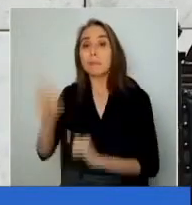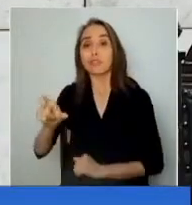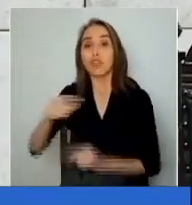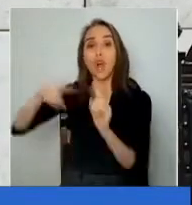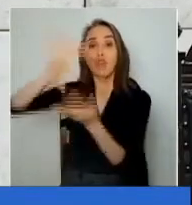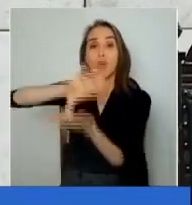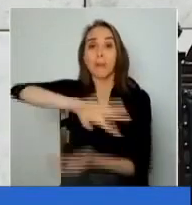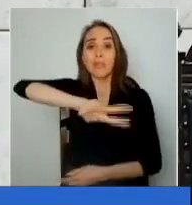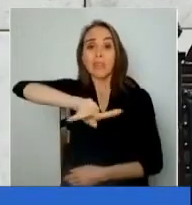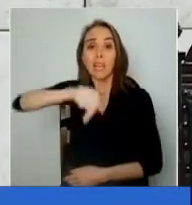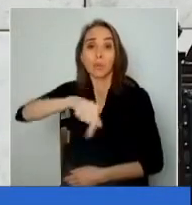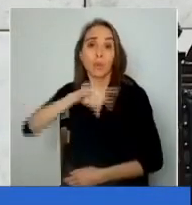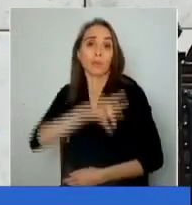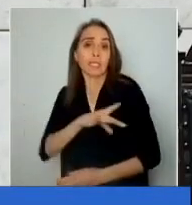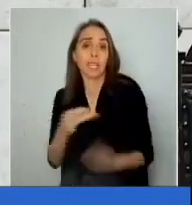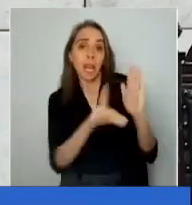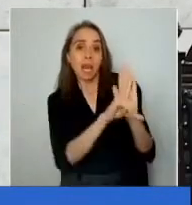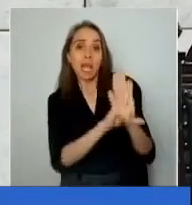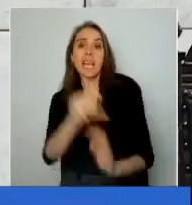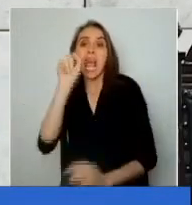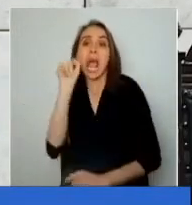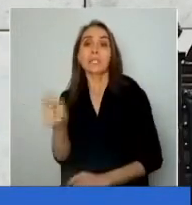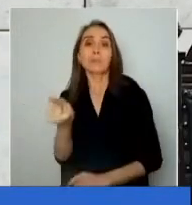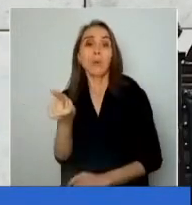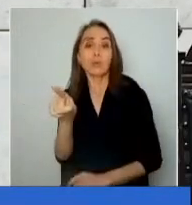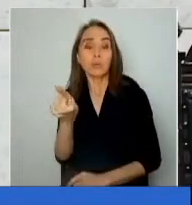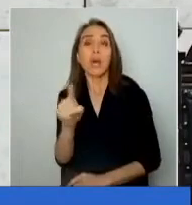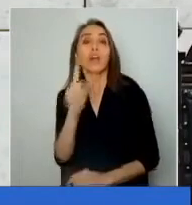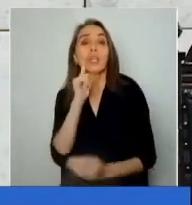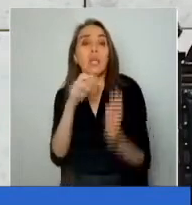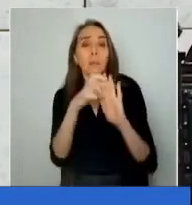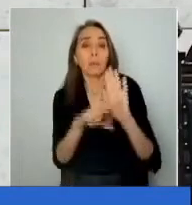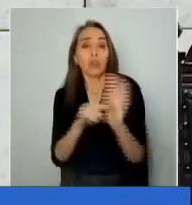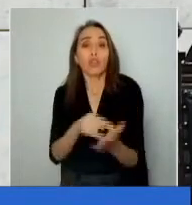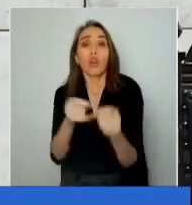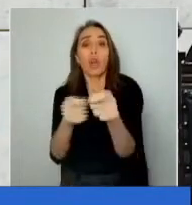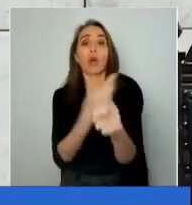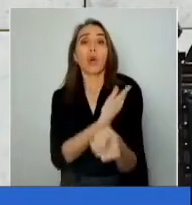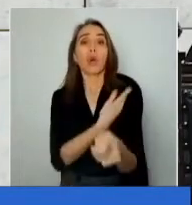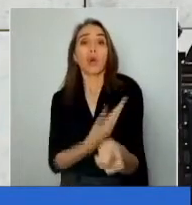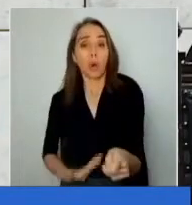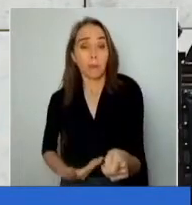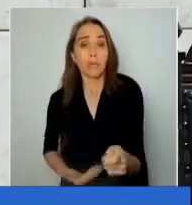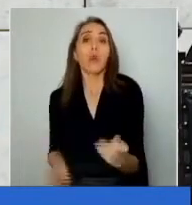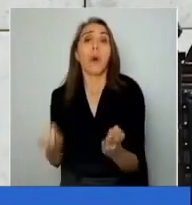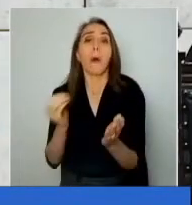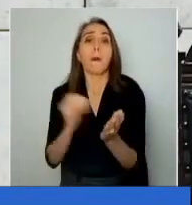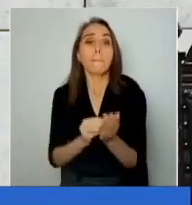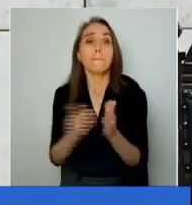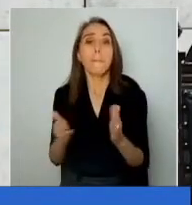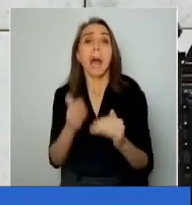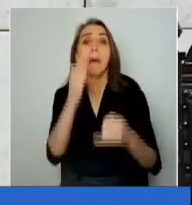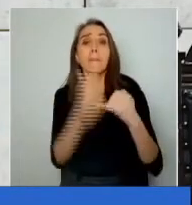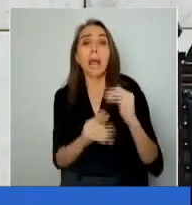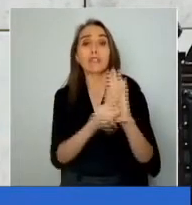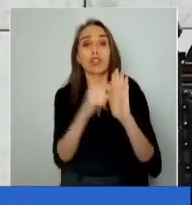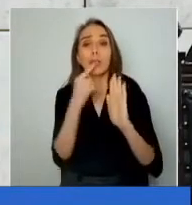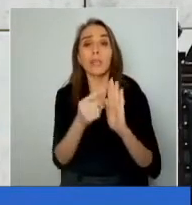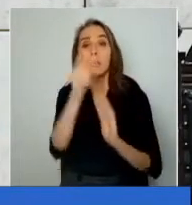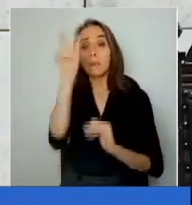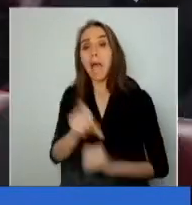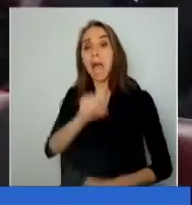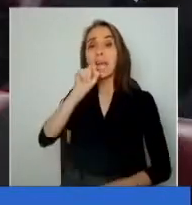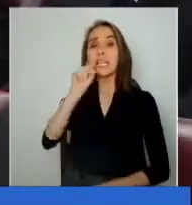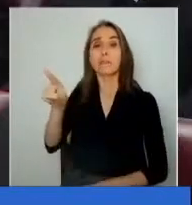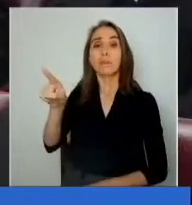delito iniciativa propuesta por el gobierno ampliamos el plazo legal para realizar la expulsión para tener